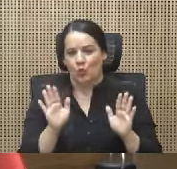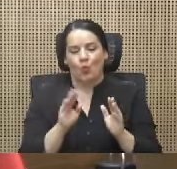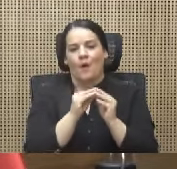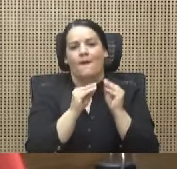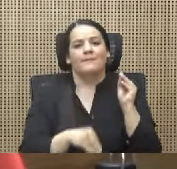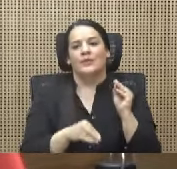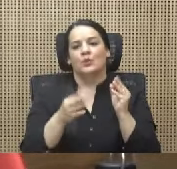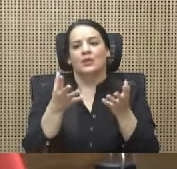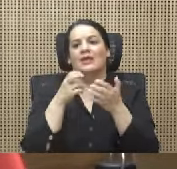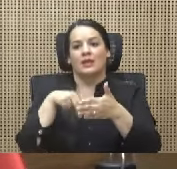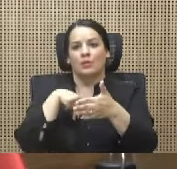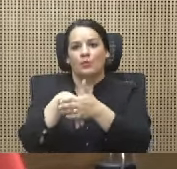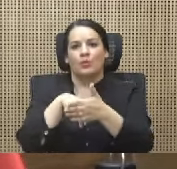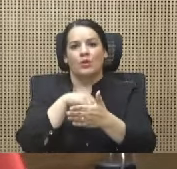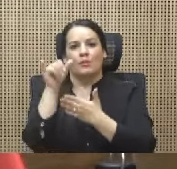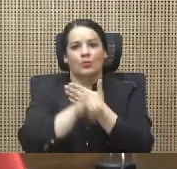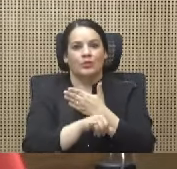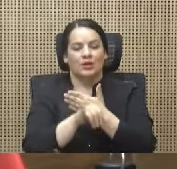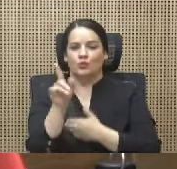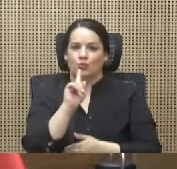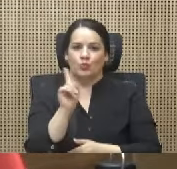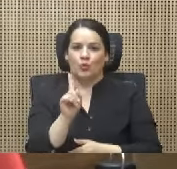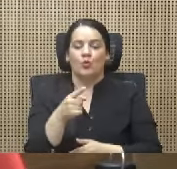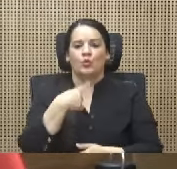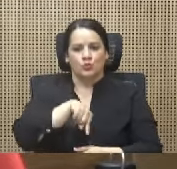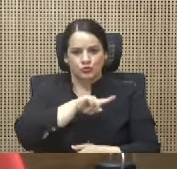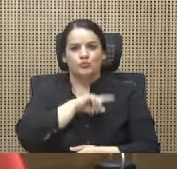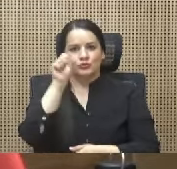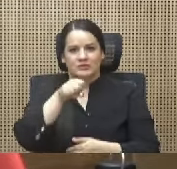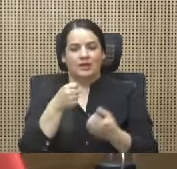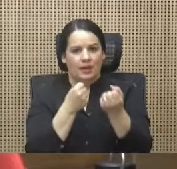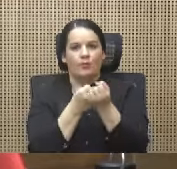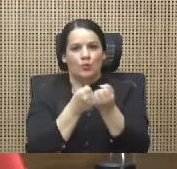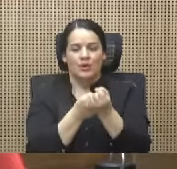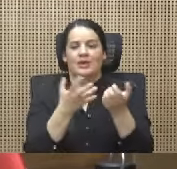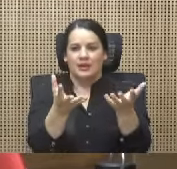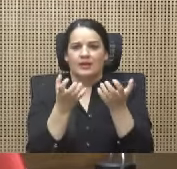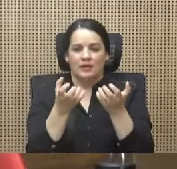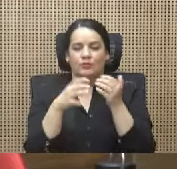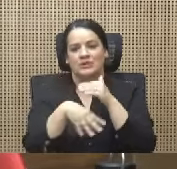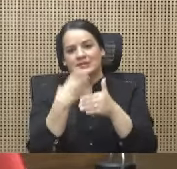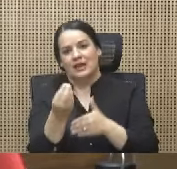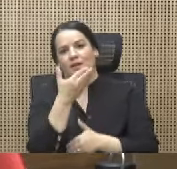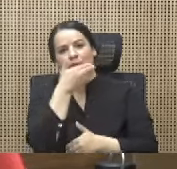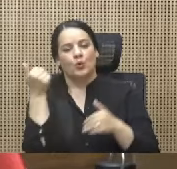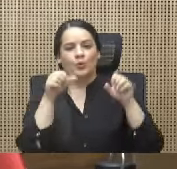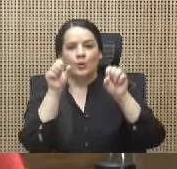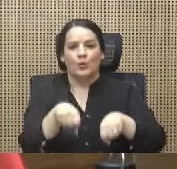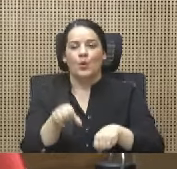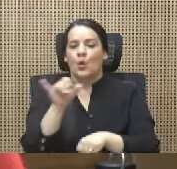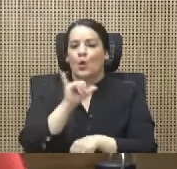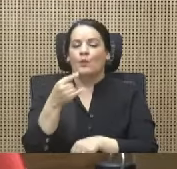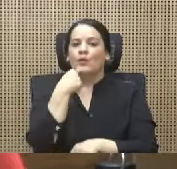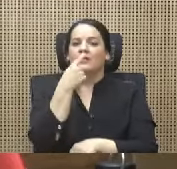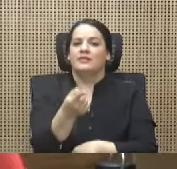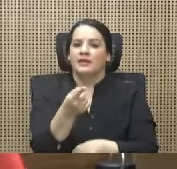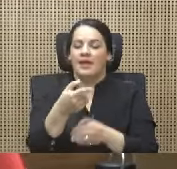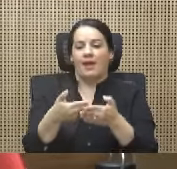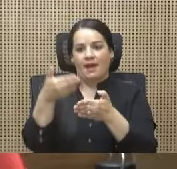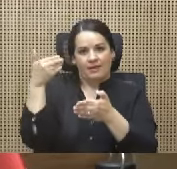de querer obstaculizar este proyecto. Estamos a favor y queremos que salga lo mejor posible, pero como les decía